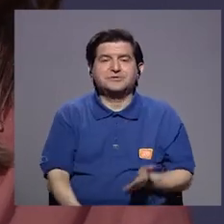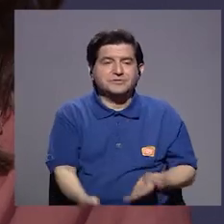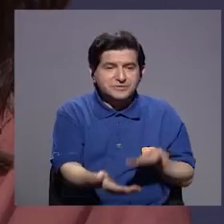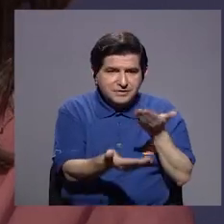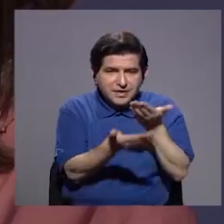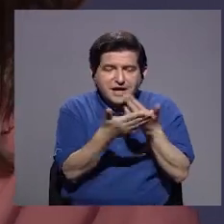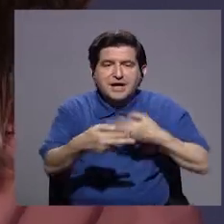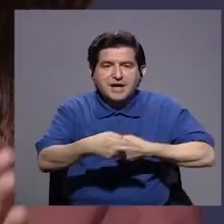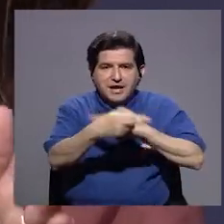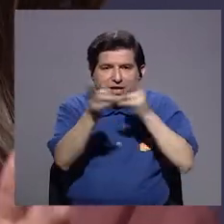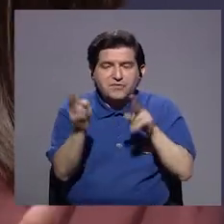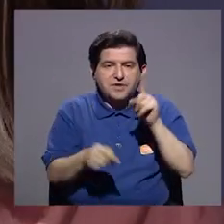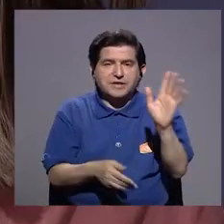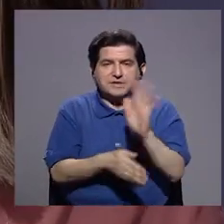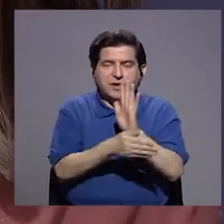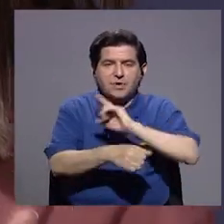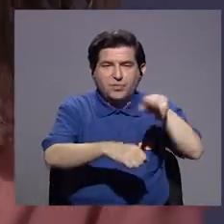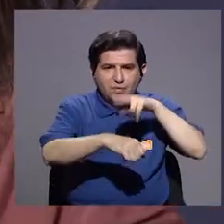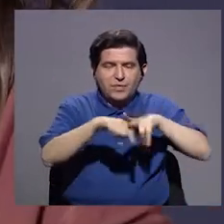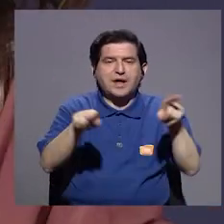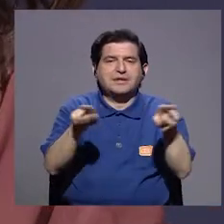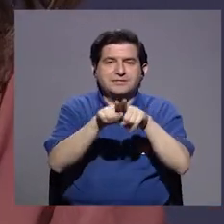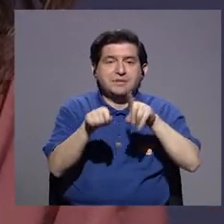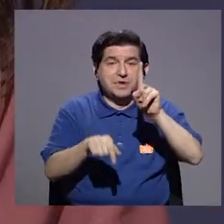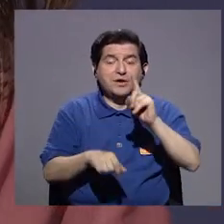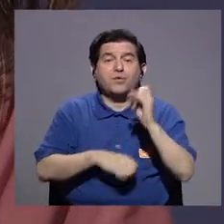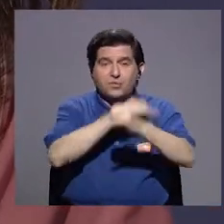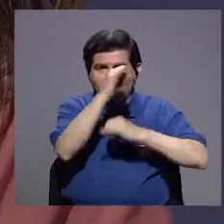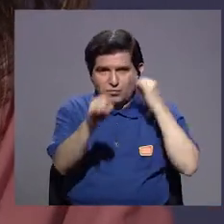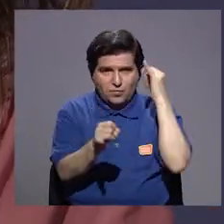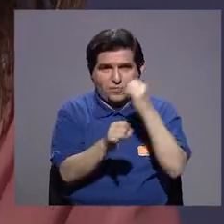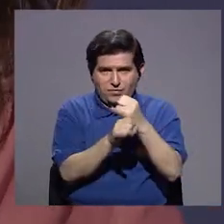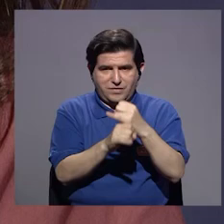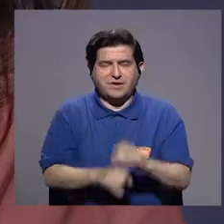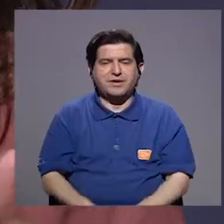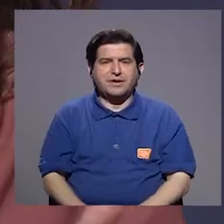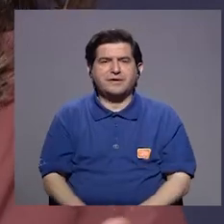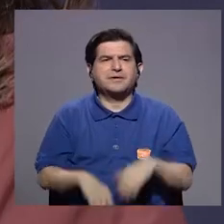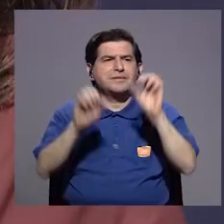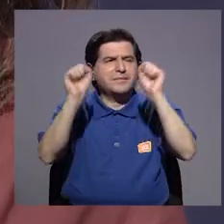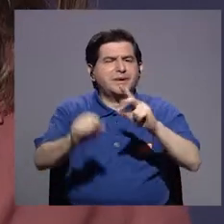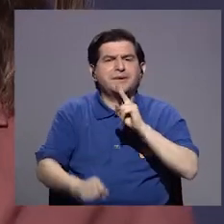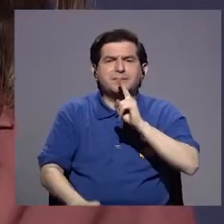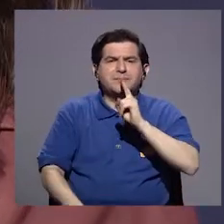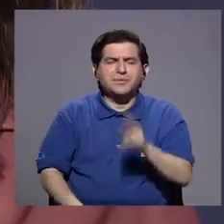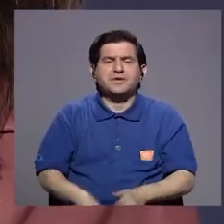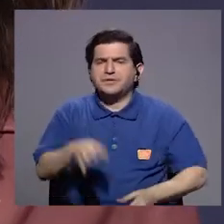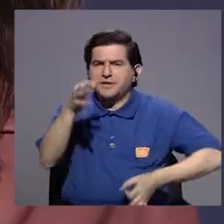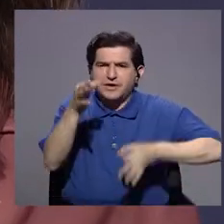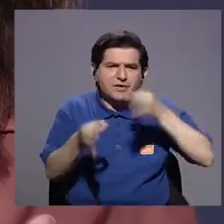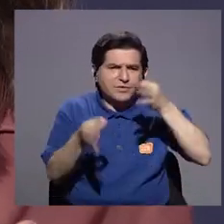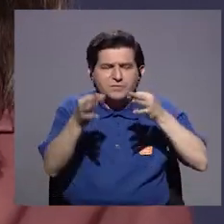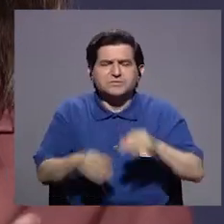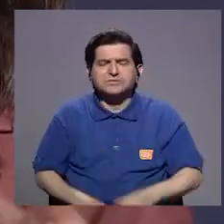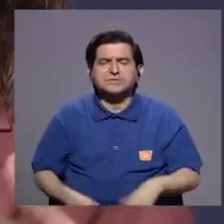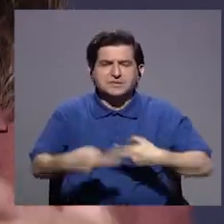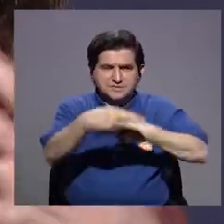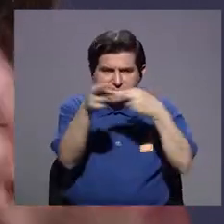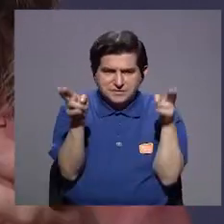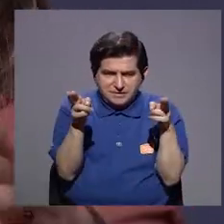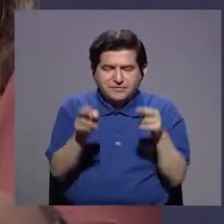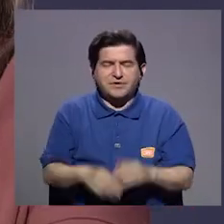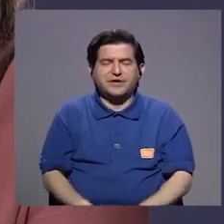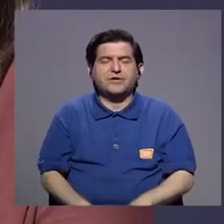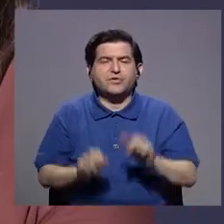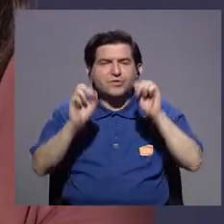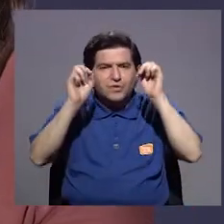la oferta en las regiones fuera una película nacional, pero también una internacional, para hacer verdaderamente justicia en las regiones y que